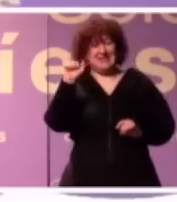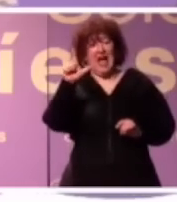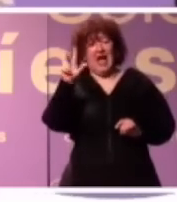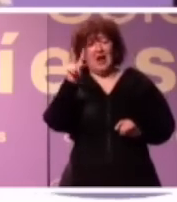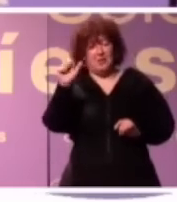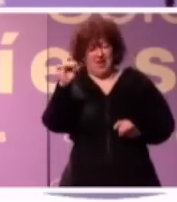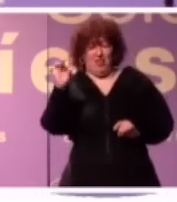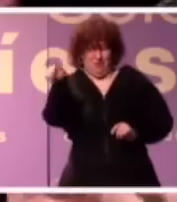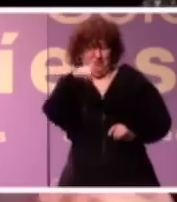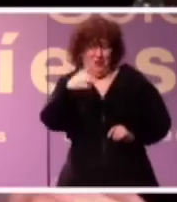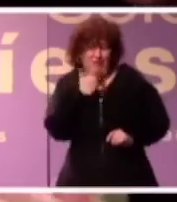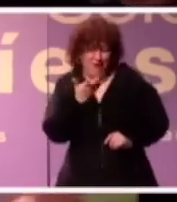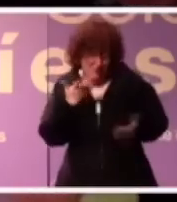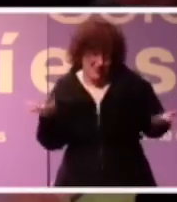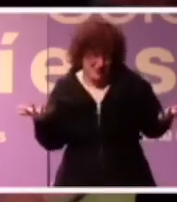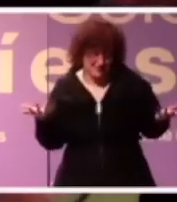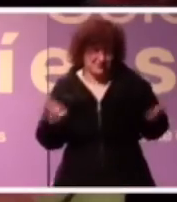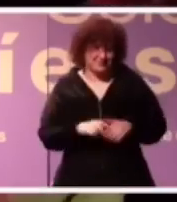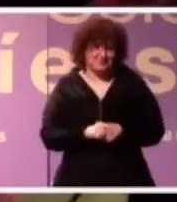esto